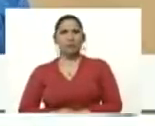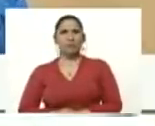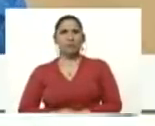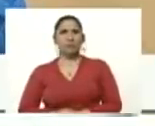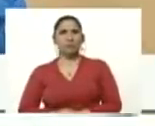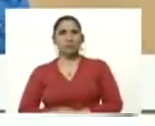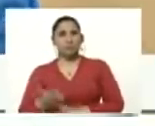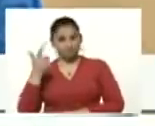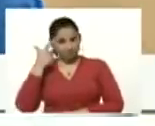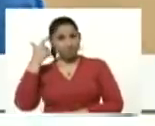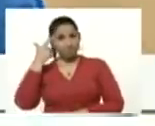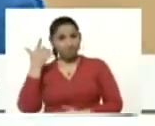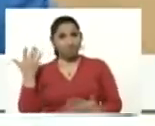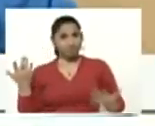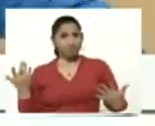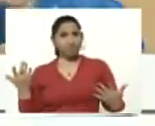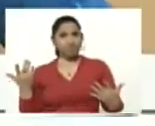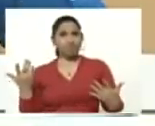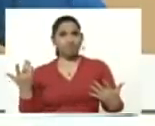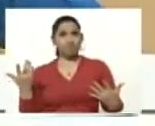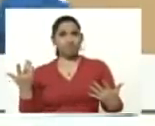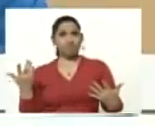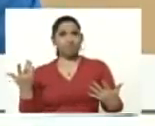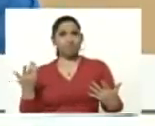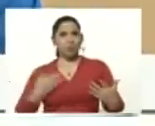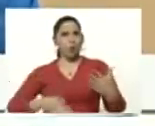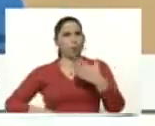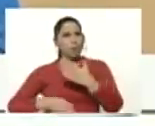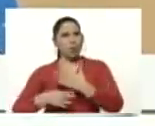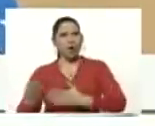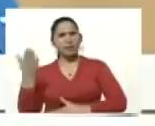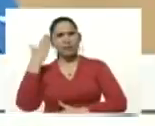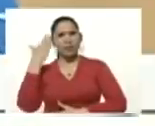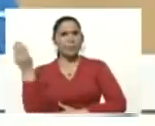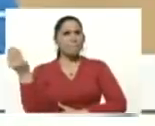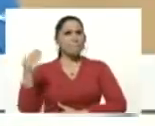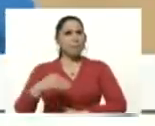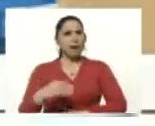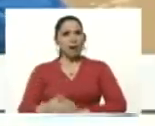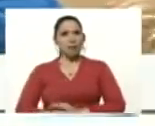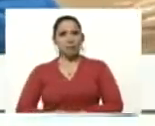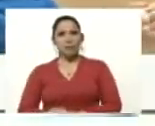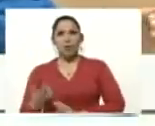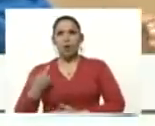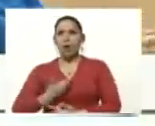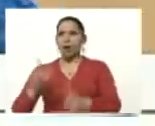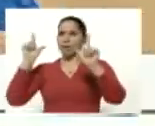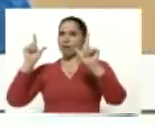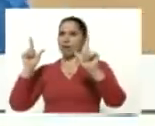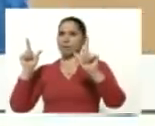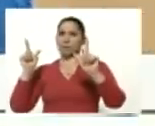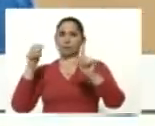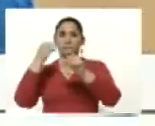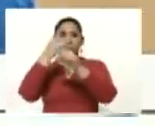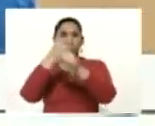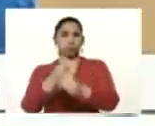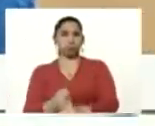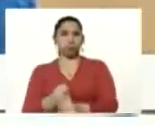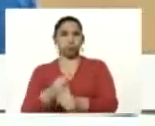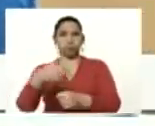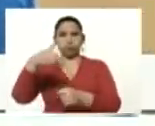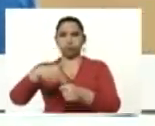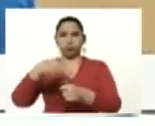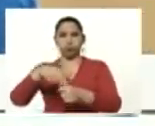Lo sé. Y lo voy a saber más todavía. Por eso hoy liberamos las estaciones de gasolina